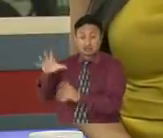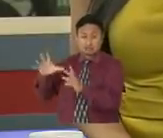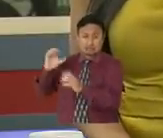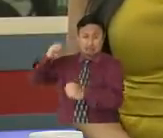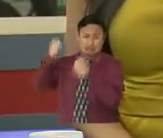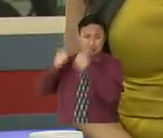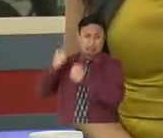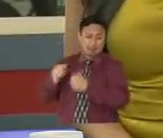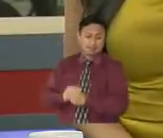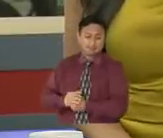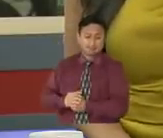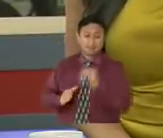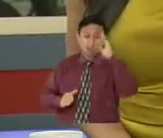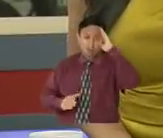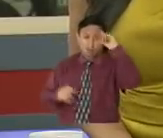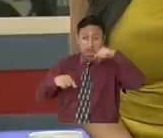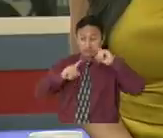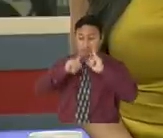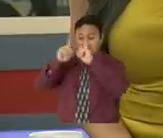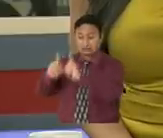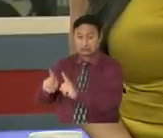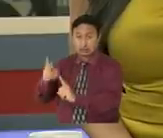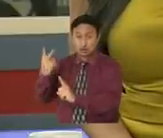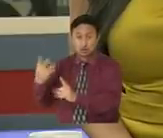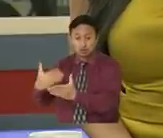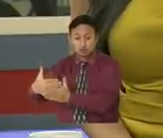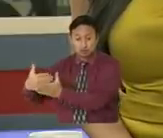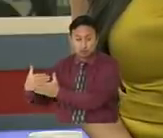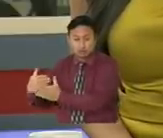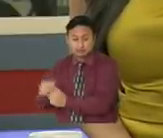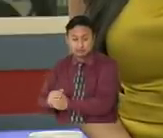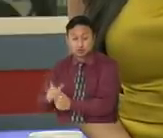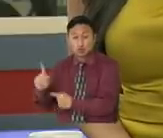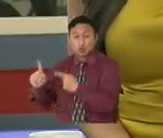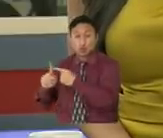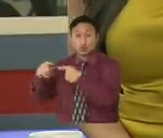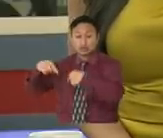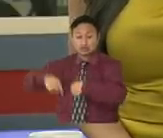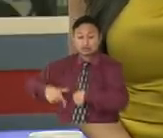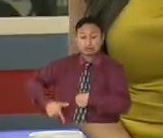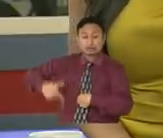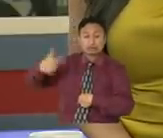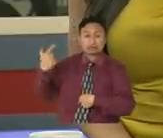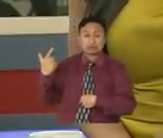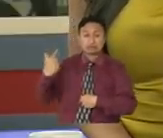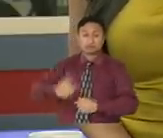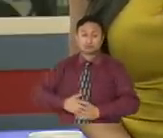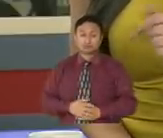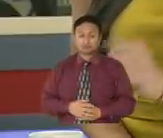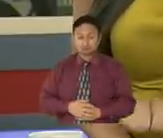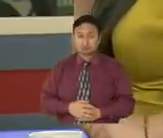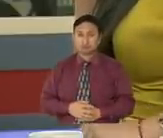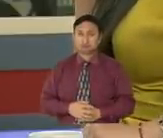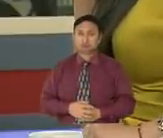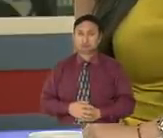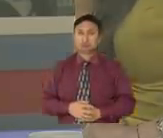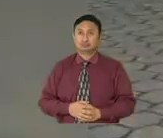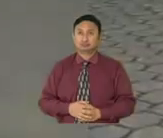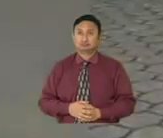policía logró la captura de dos sospechosos. Uno de ellos portaba un arma de fuego. Vean ustedes.